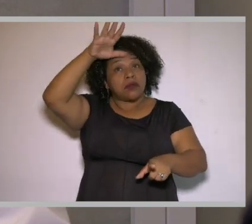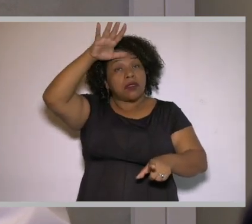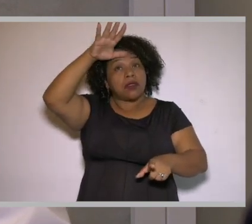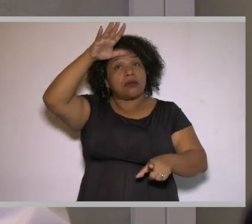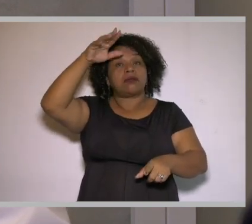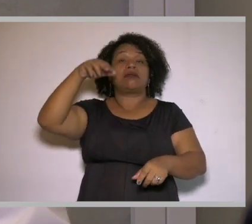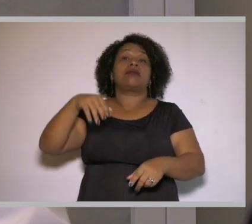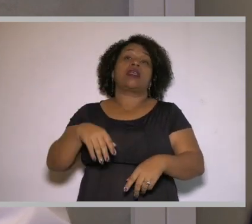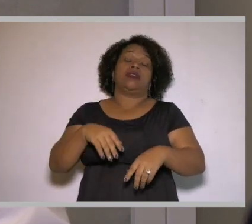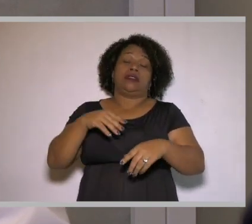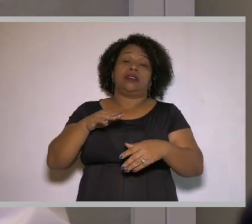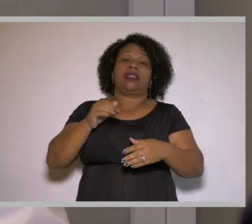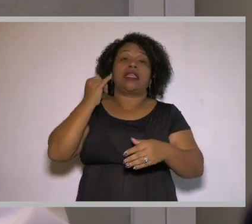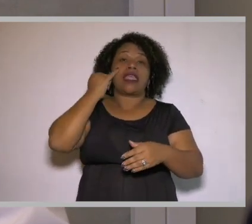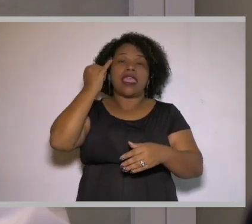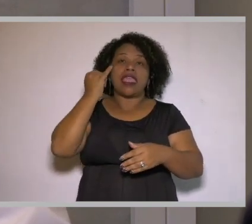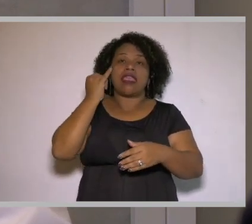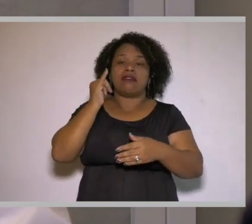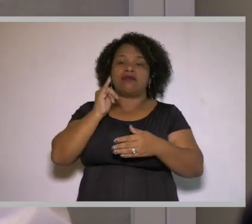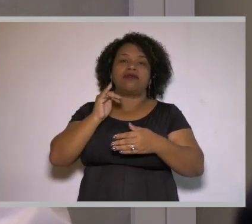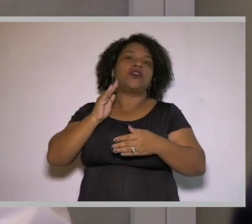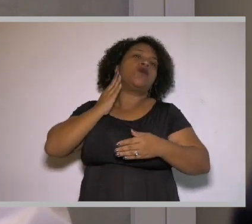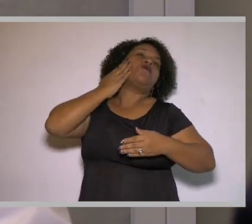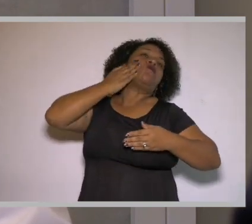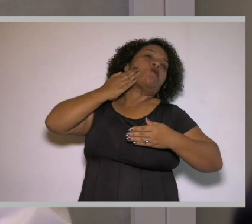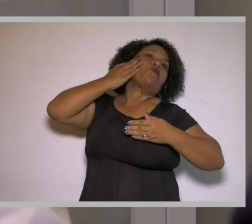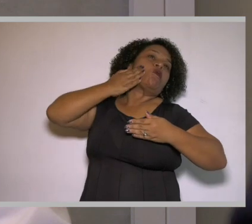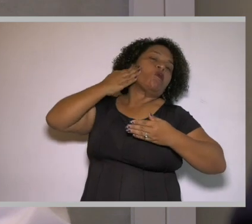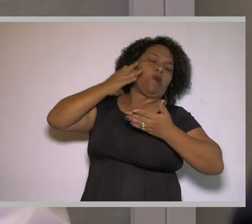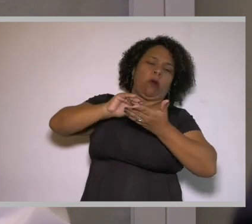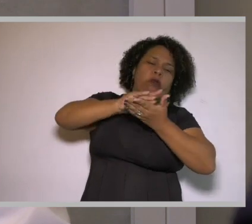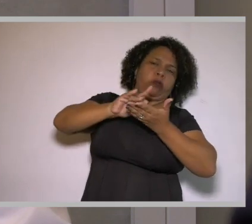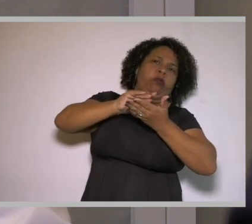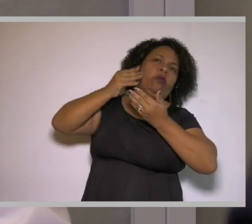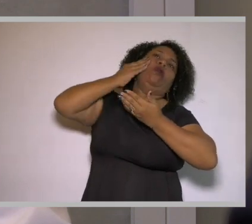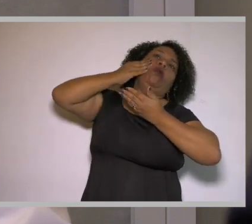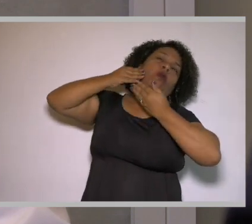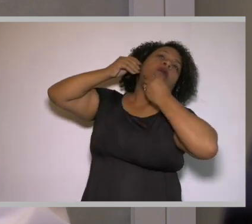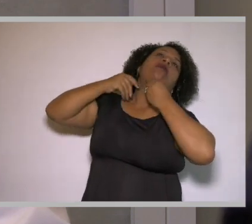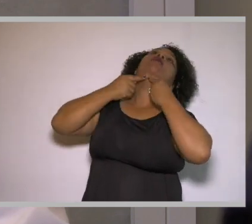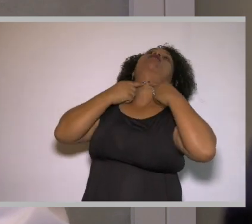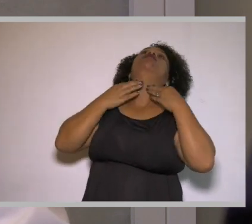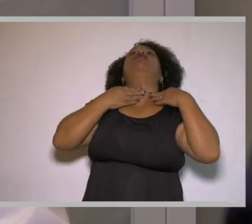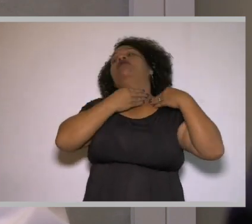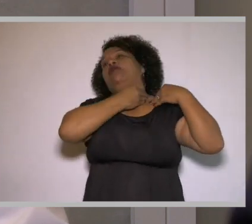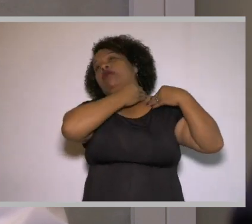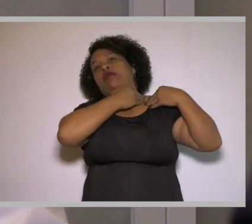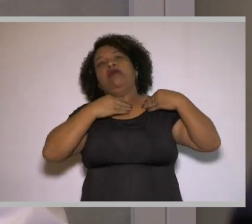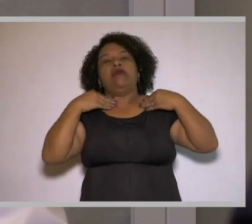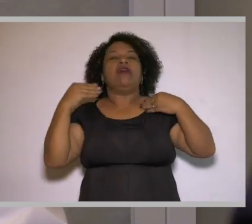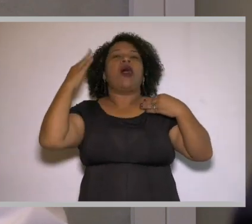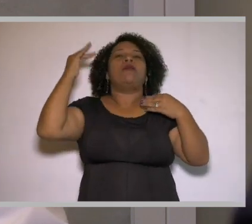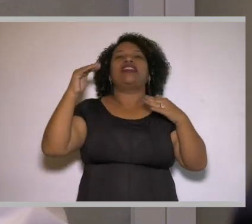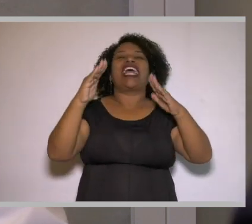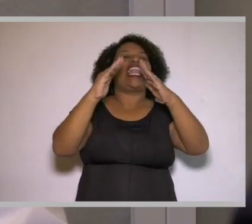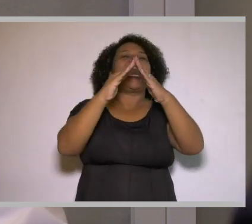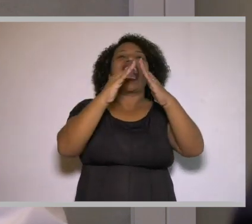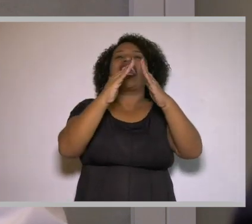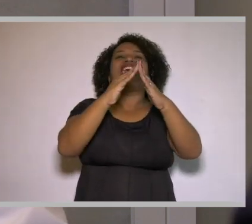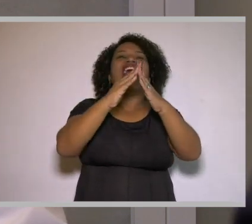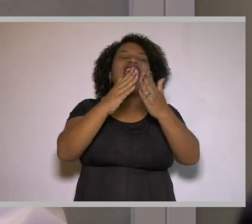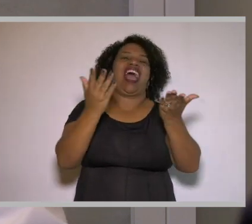maneje estas con más dificultad. Y evitar frecuentemente los padres y las madres